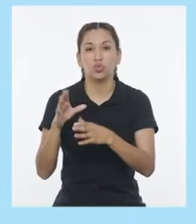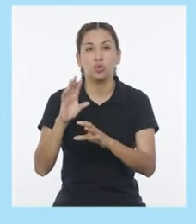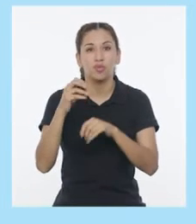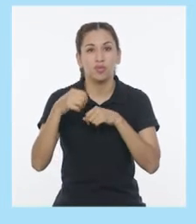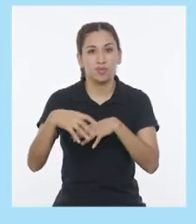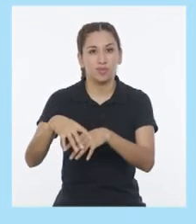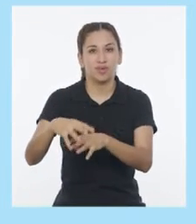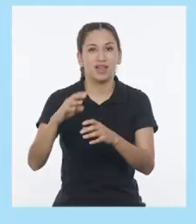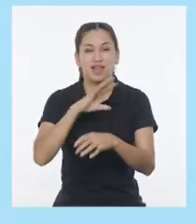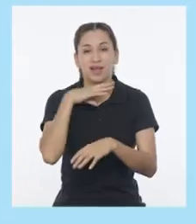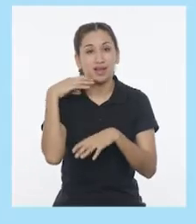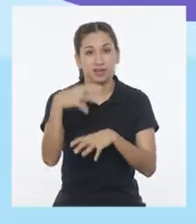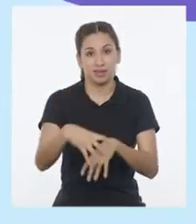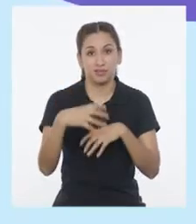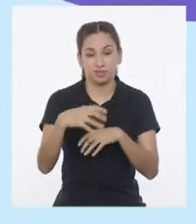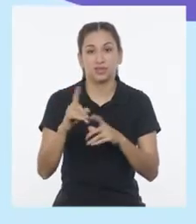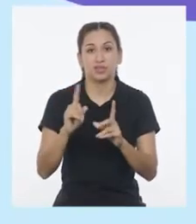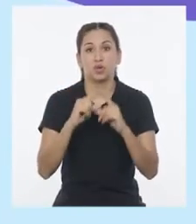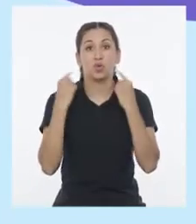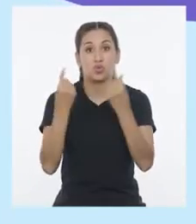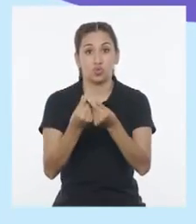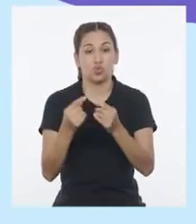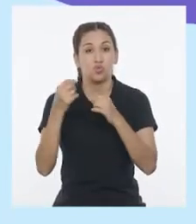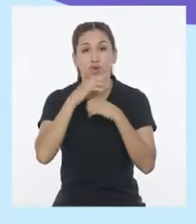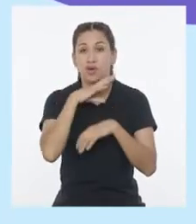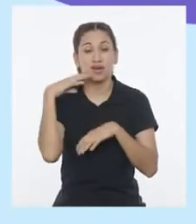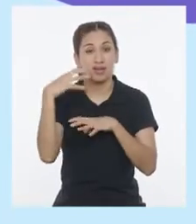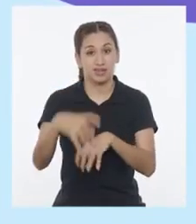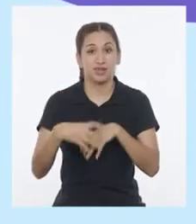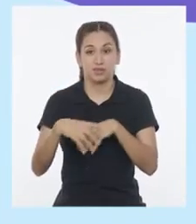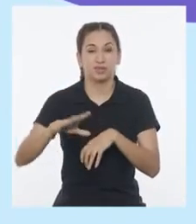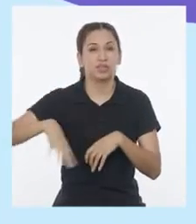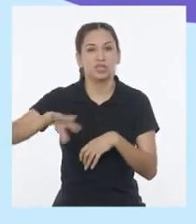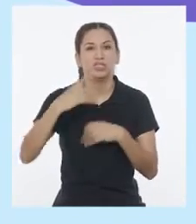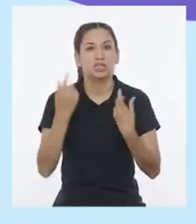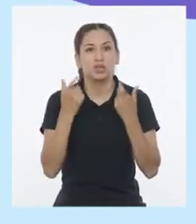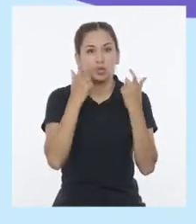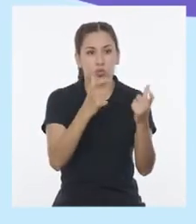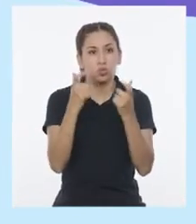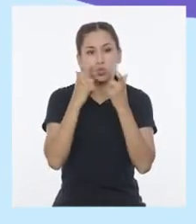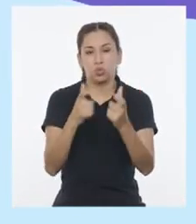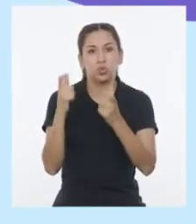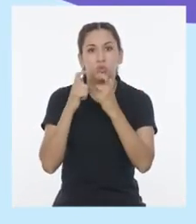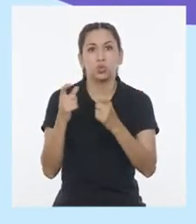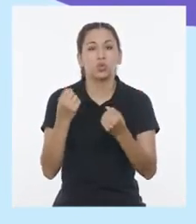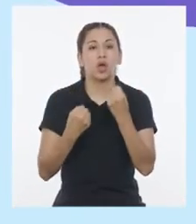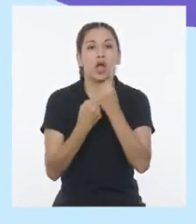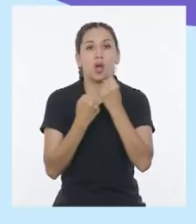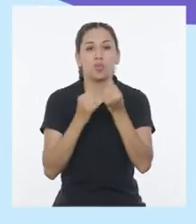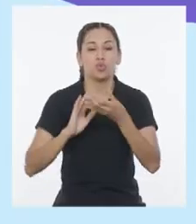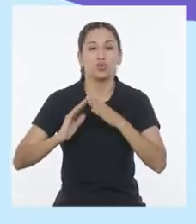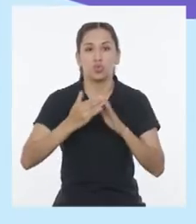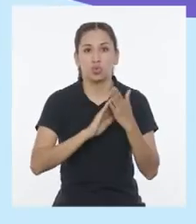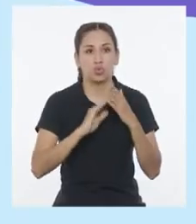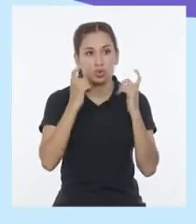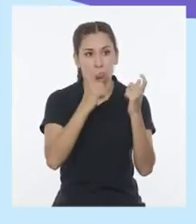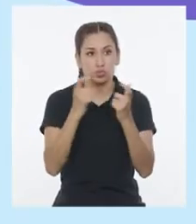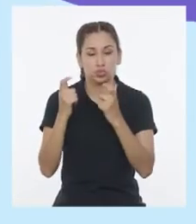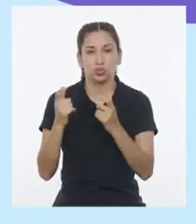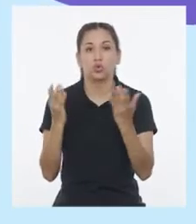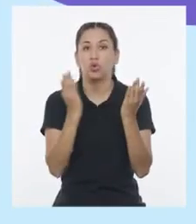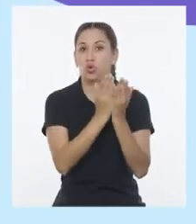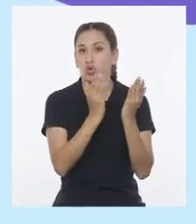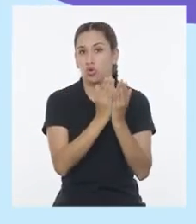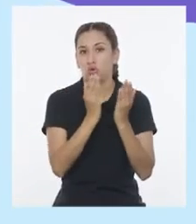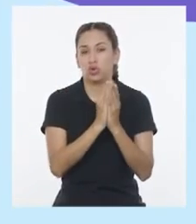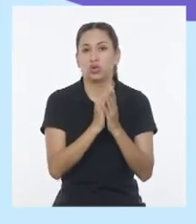las rondas campesinas? Las rondas campesinas hacen vigilancia por turnos para resguardar los bienes de la comunidad,